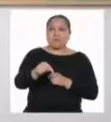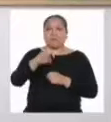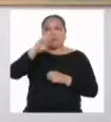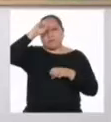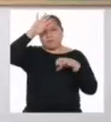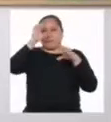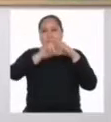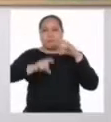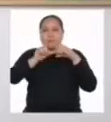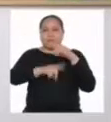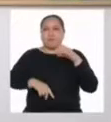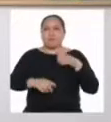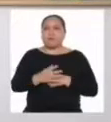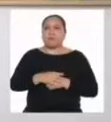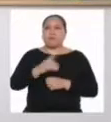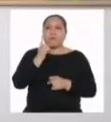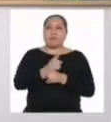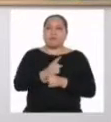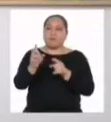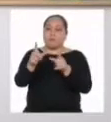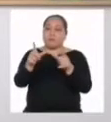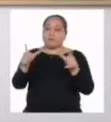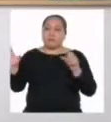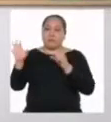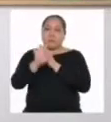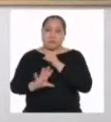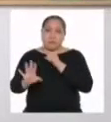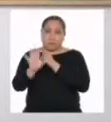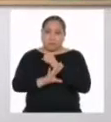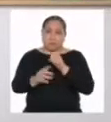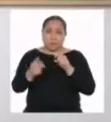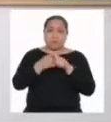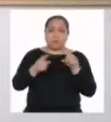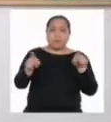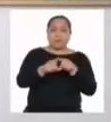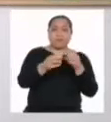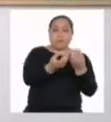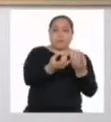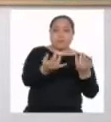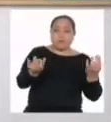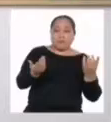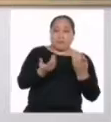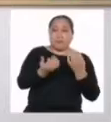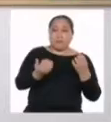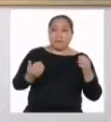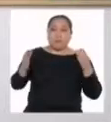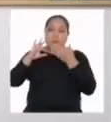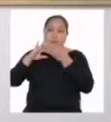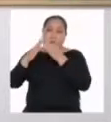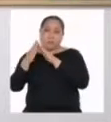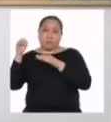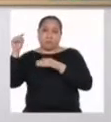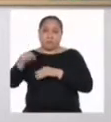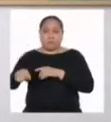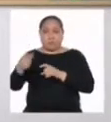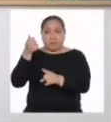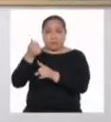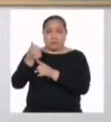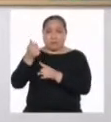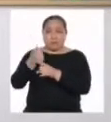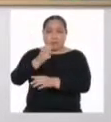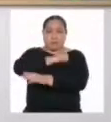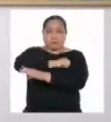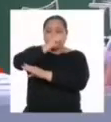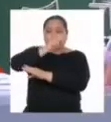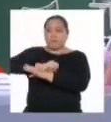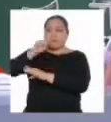minería ilegal en las áreas naturales protegidas, pero también en las tierras de comunidades originarias, campesinas